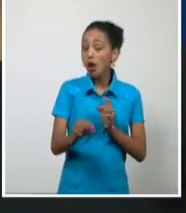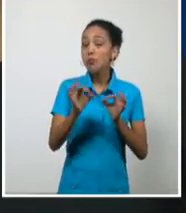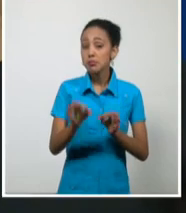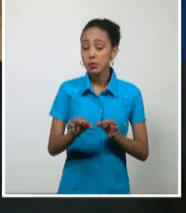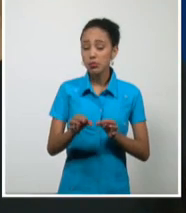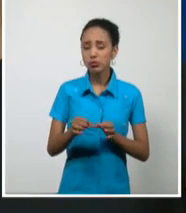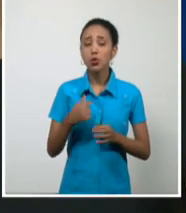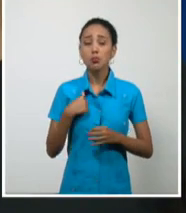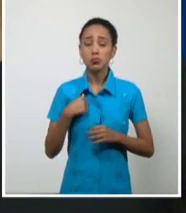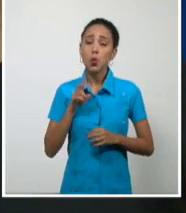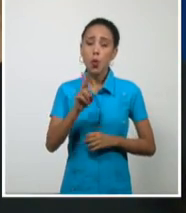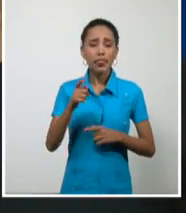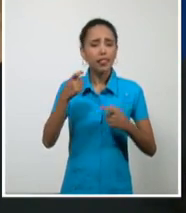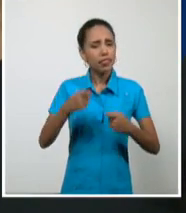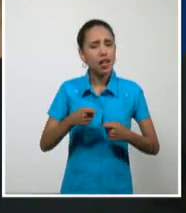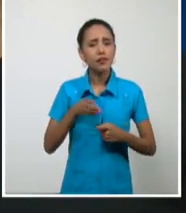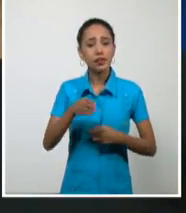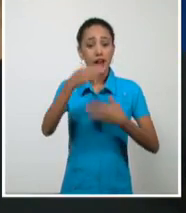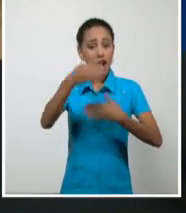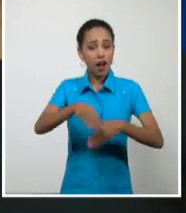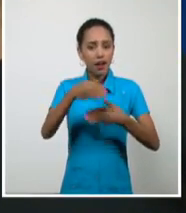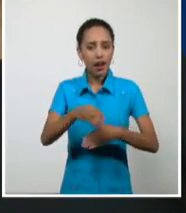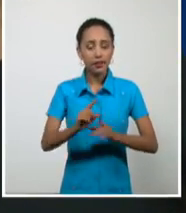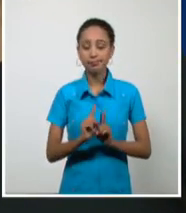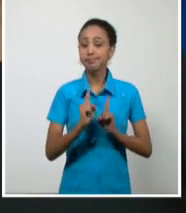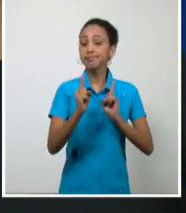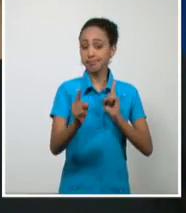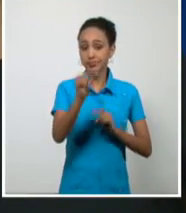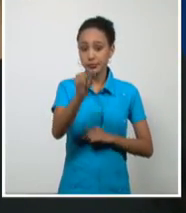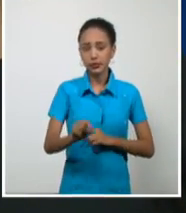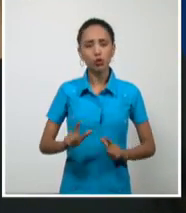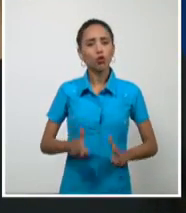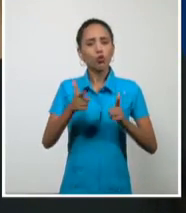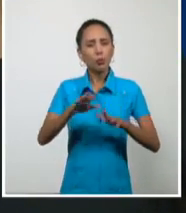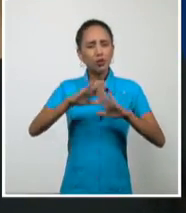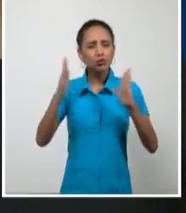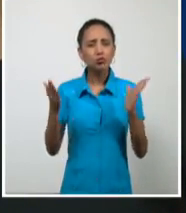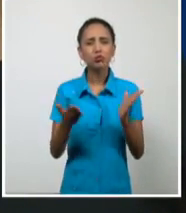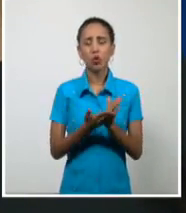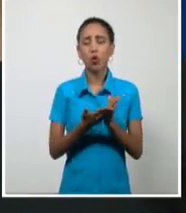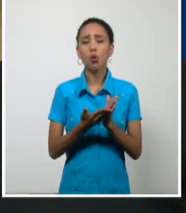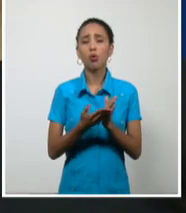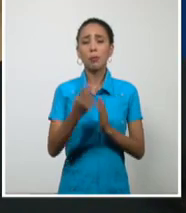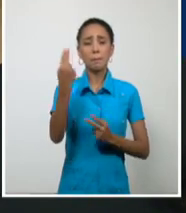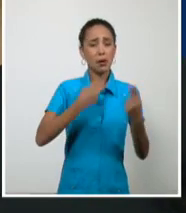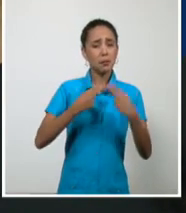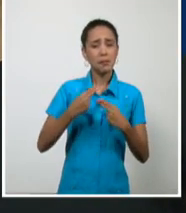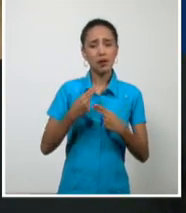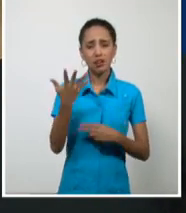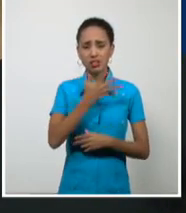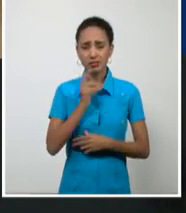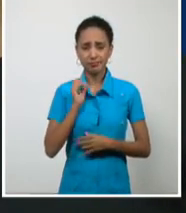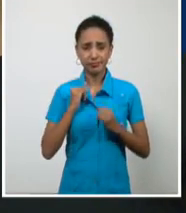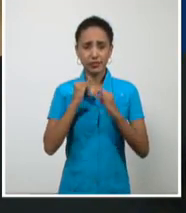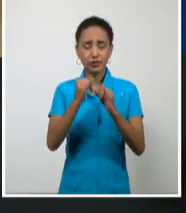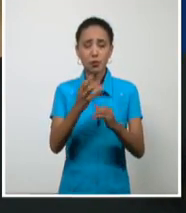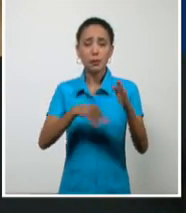algún motivo a la calle, al exterior. Cumple las orientaciones que nos ha brindado el Ministerio de Salud Pública, el Estado y el